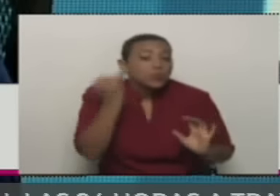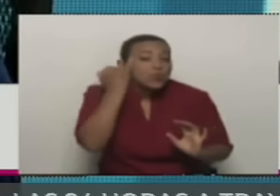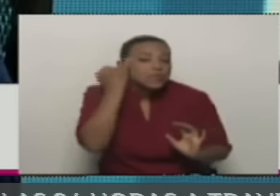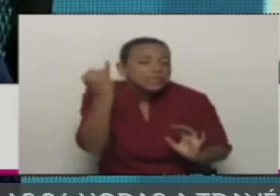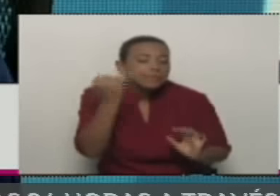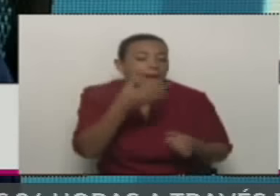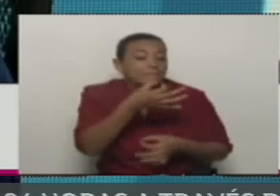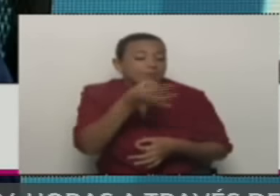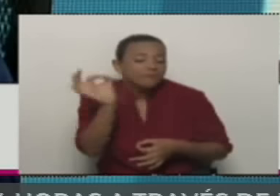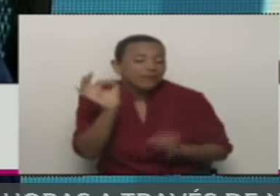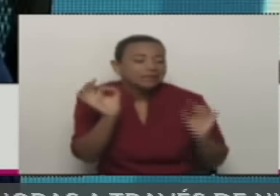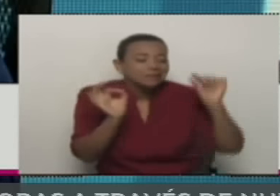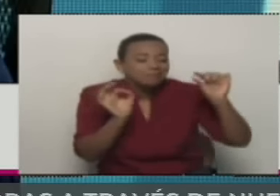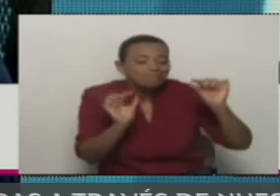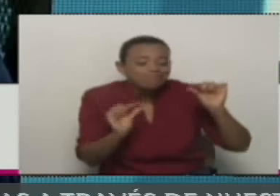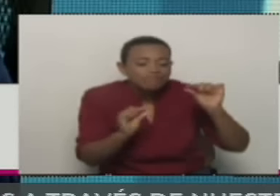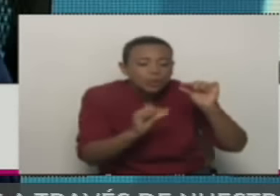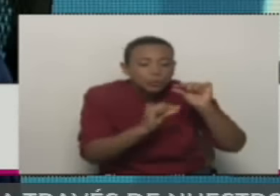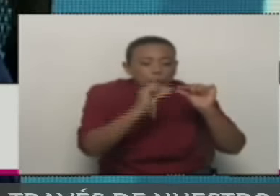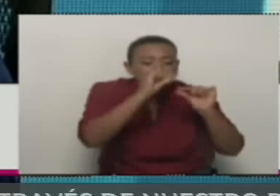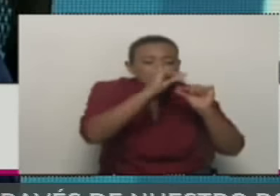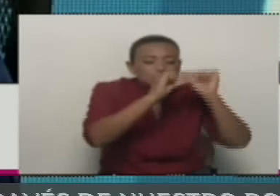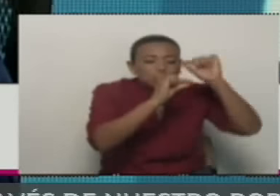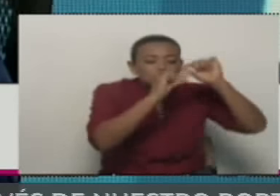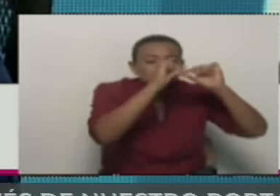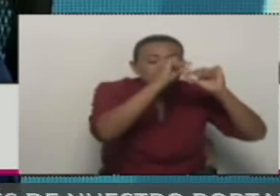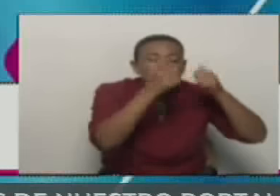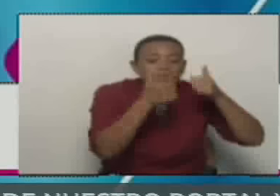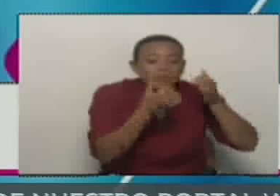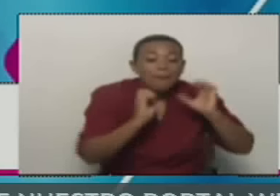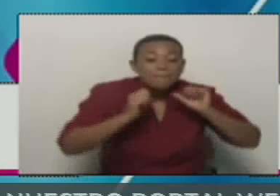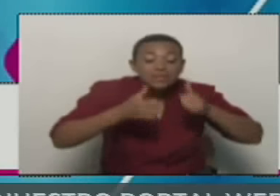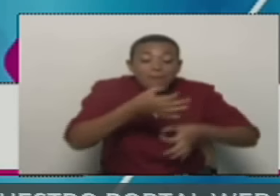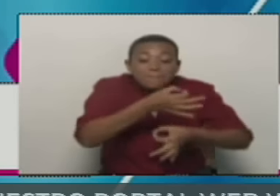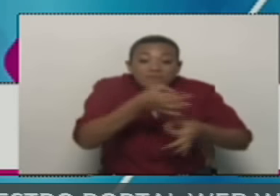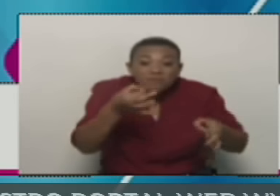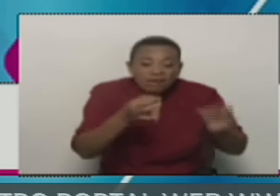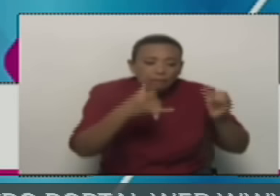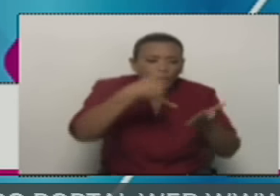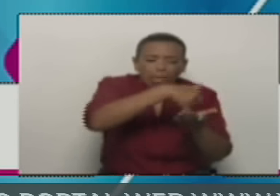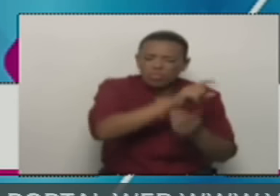correcta debe empezar de manera correcta. Y